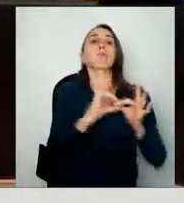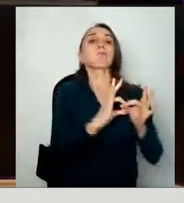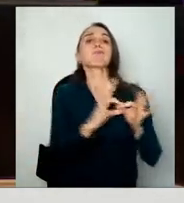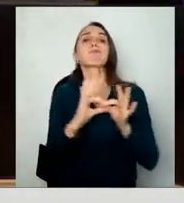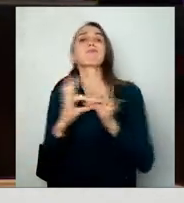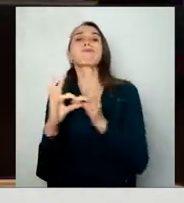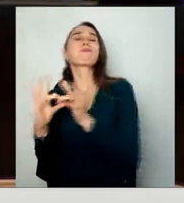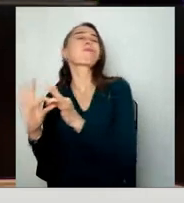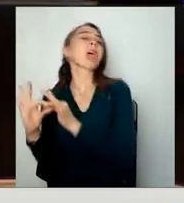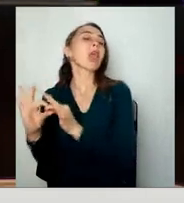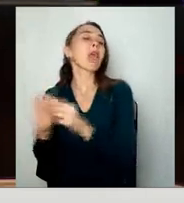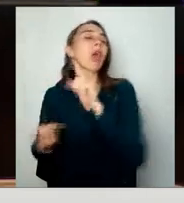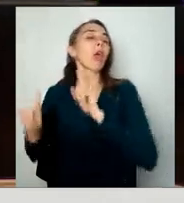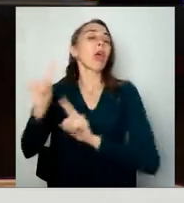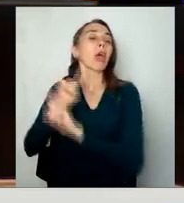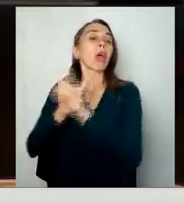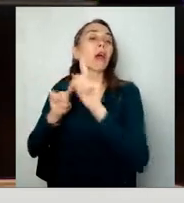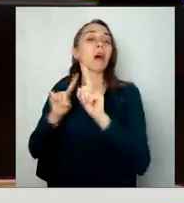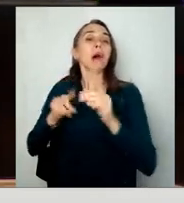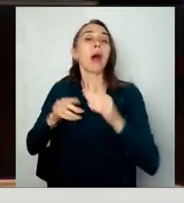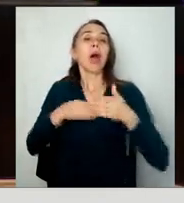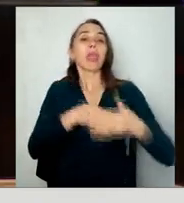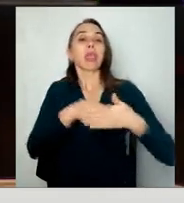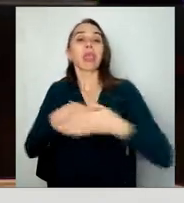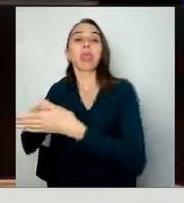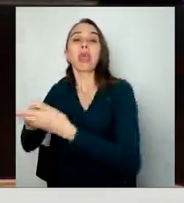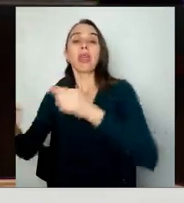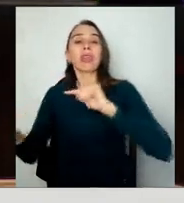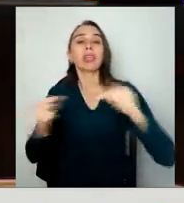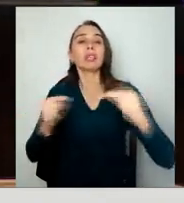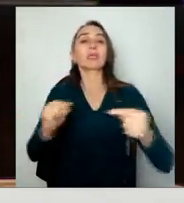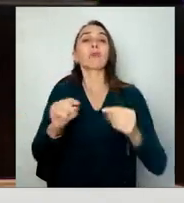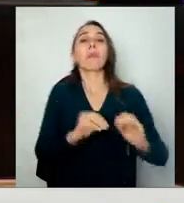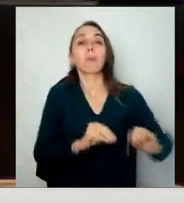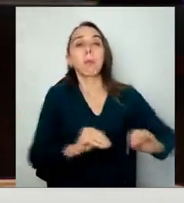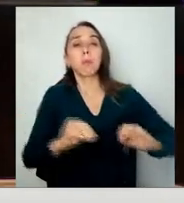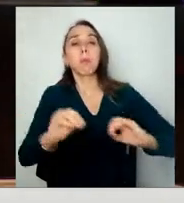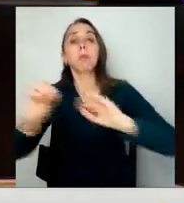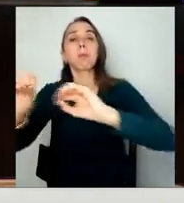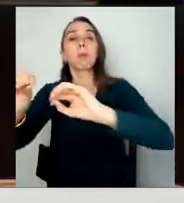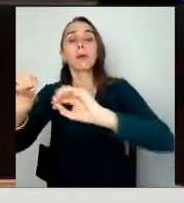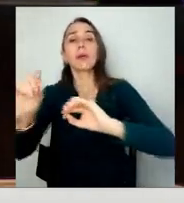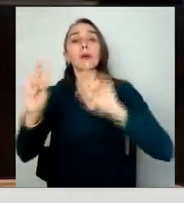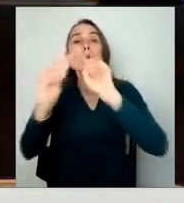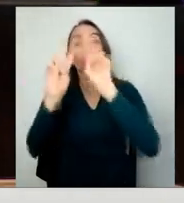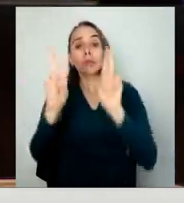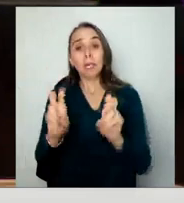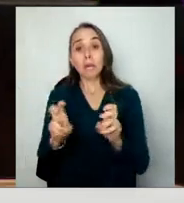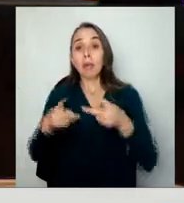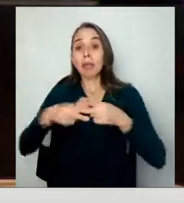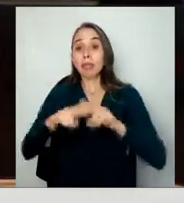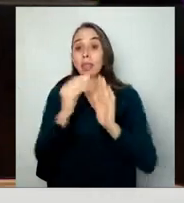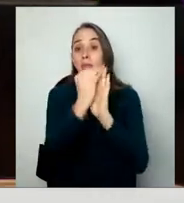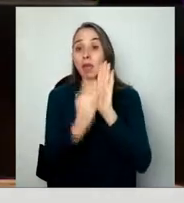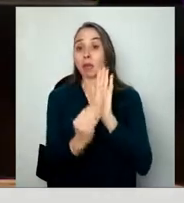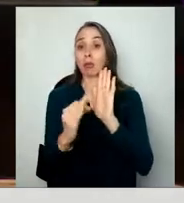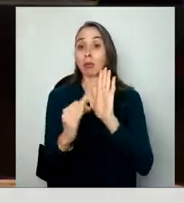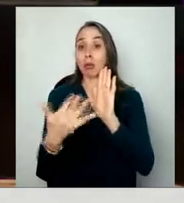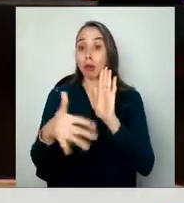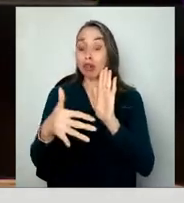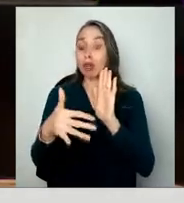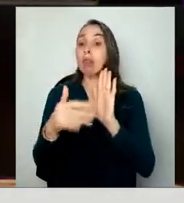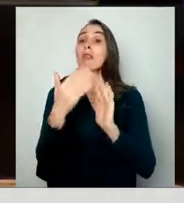buscan entrampar una discusión que no solo tiene un componente técnico muy importante sino que también